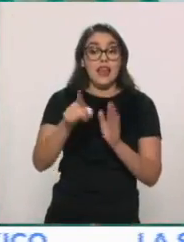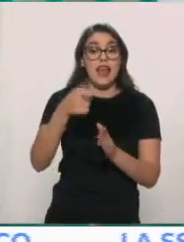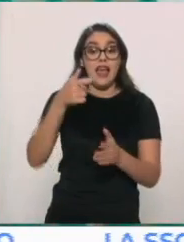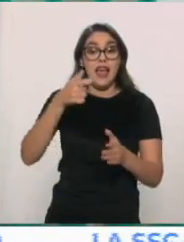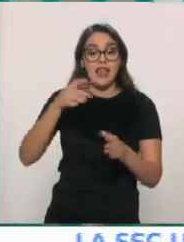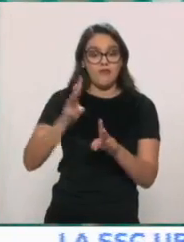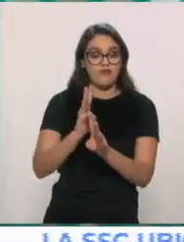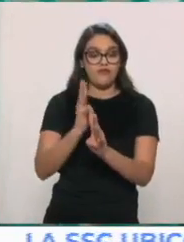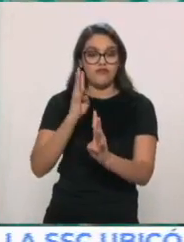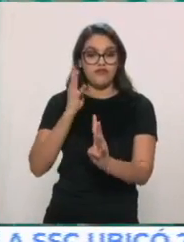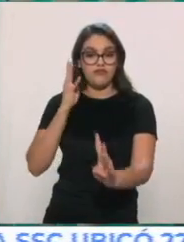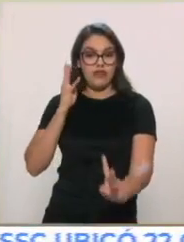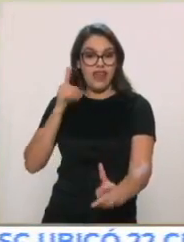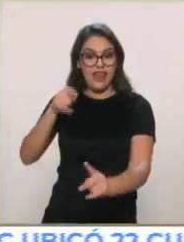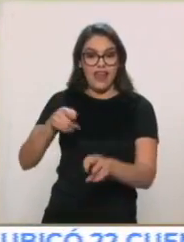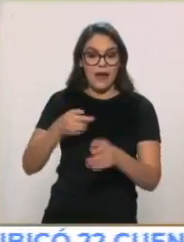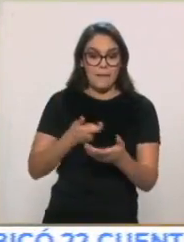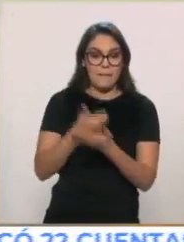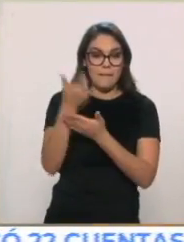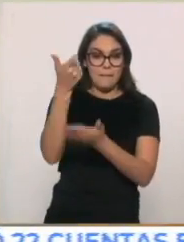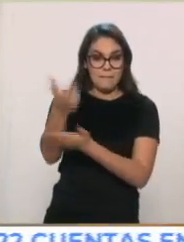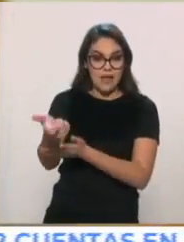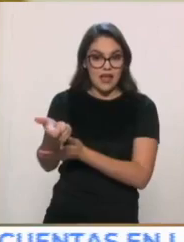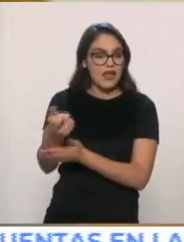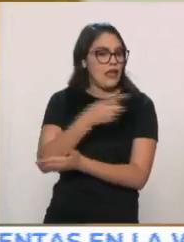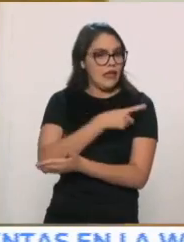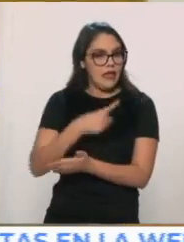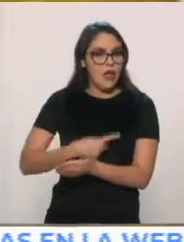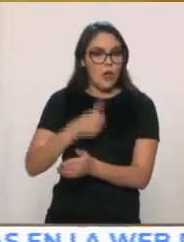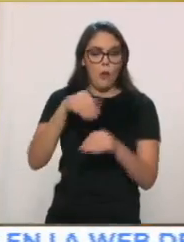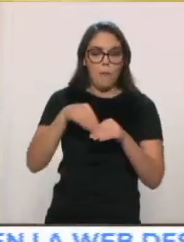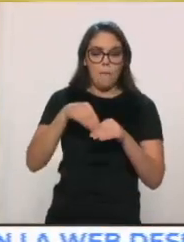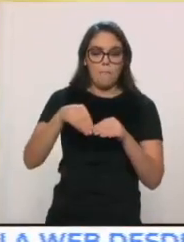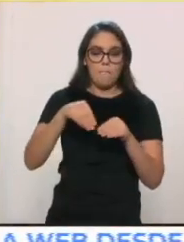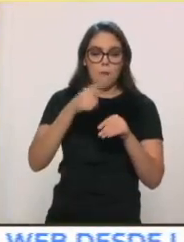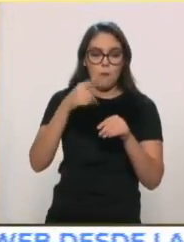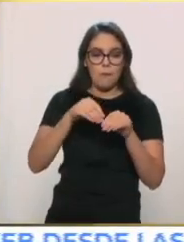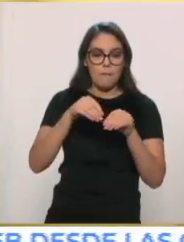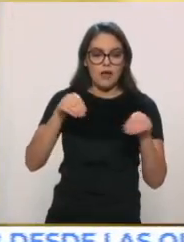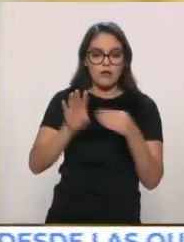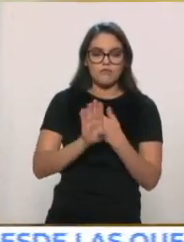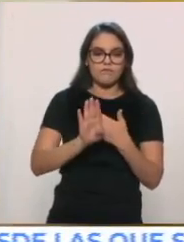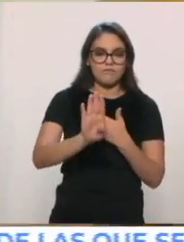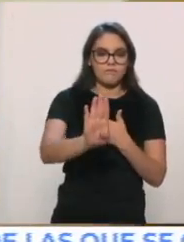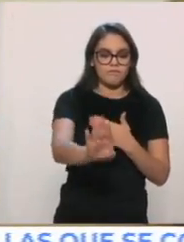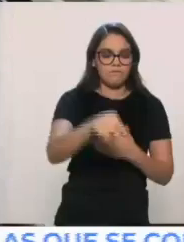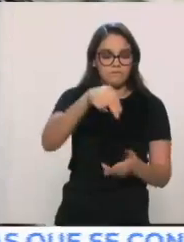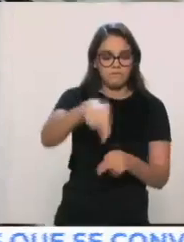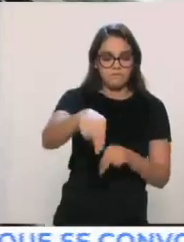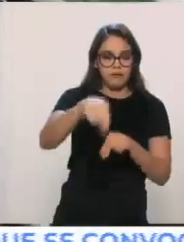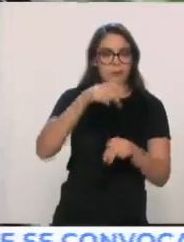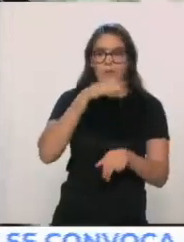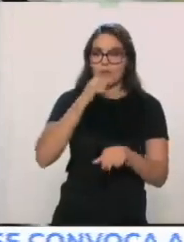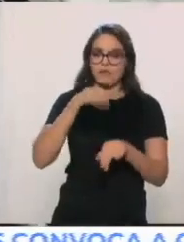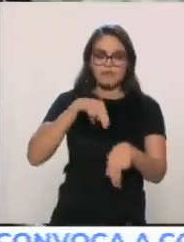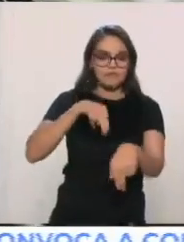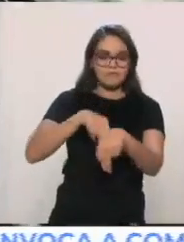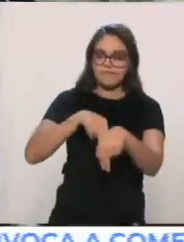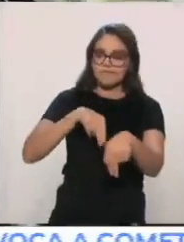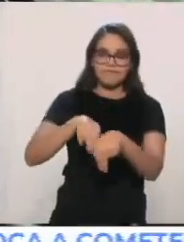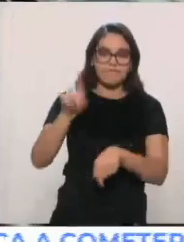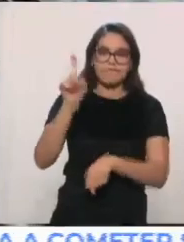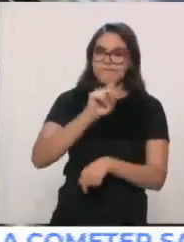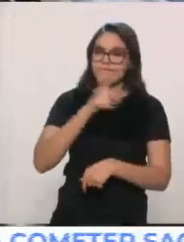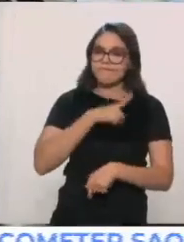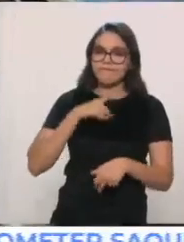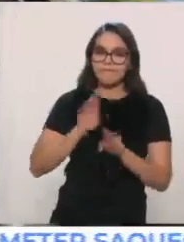las filas deberán conservar más de 1 metro de distancia entre los clientes. Estas medidas se aplican derivadas de la declaración de